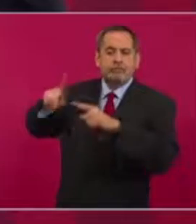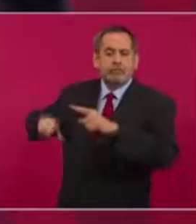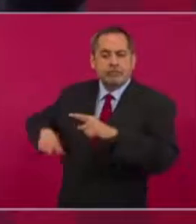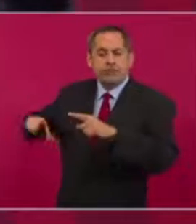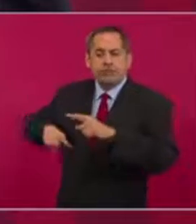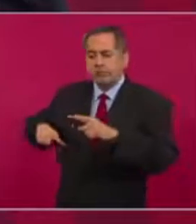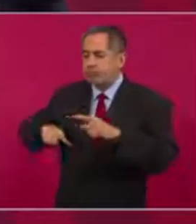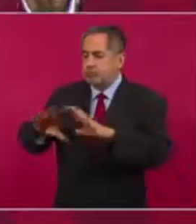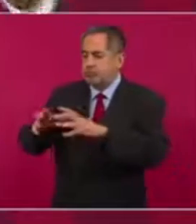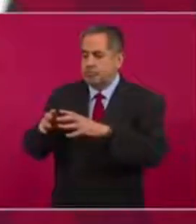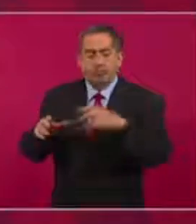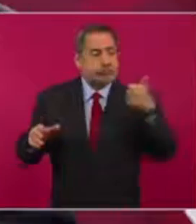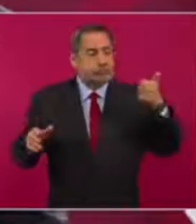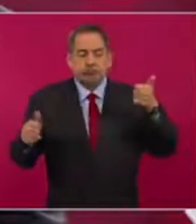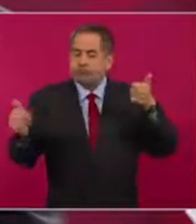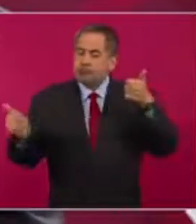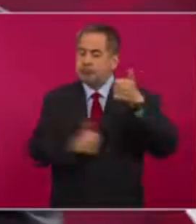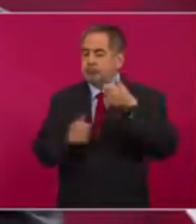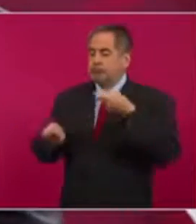servicio de una minoría rapaz,